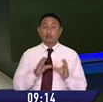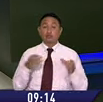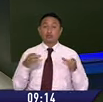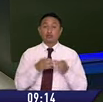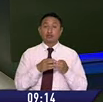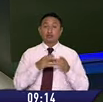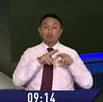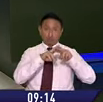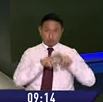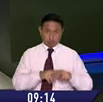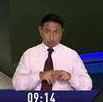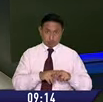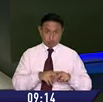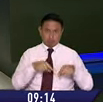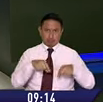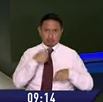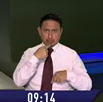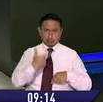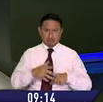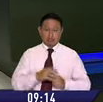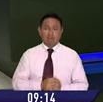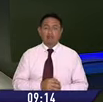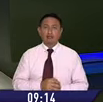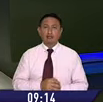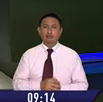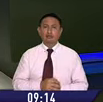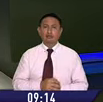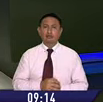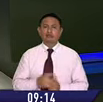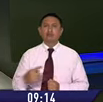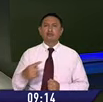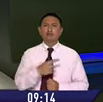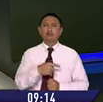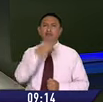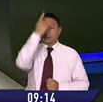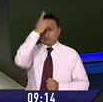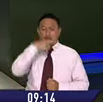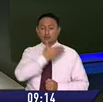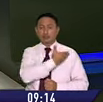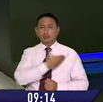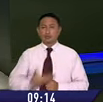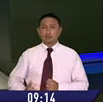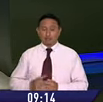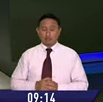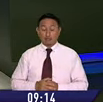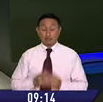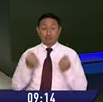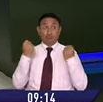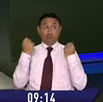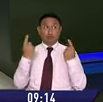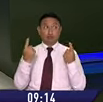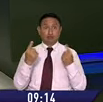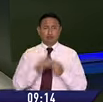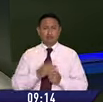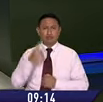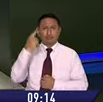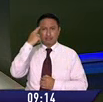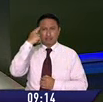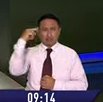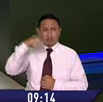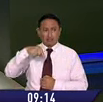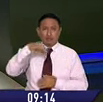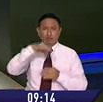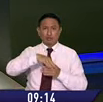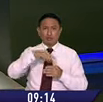de Fiscalización, ya ha dicho en medios radiales que esta decisión presidencial les sorprende porque piensa que no existían